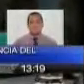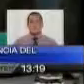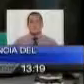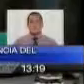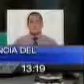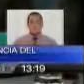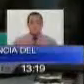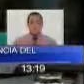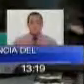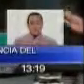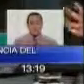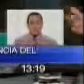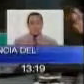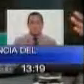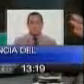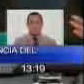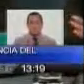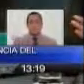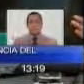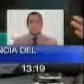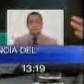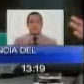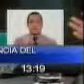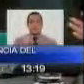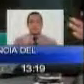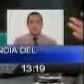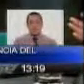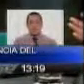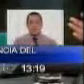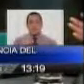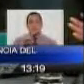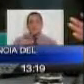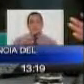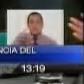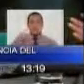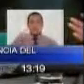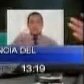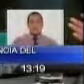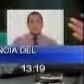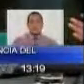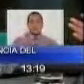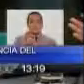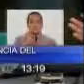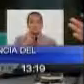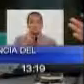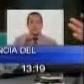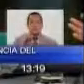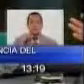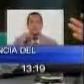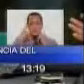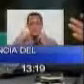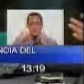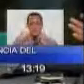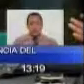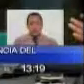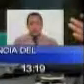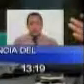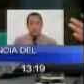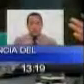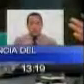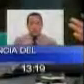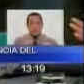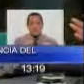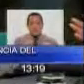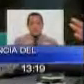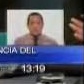Los procesos ante cortes internacionales requieren un especial nivel de articulación y